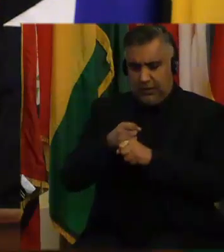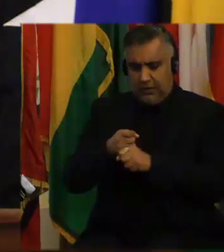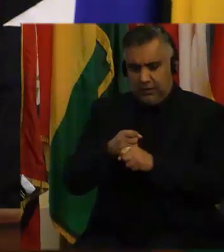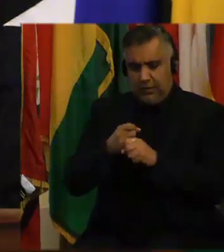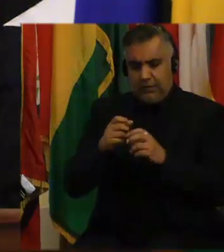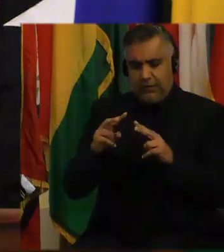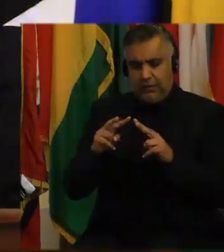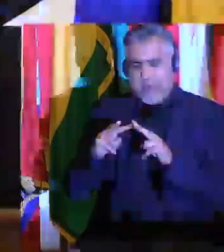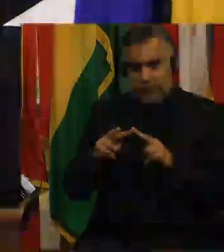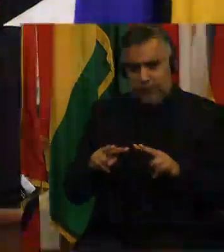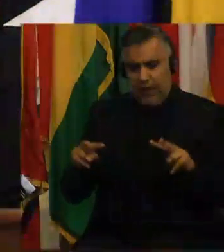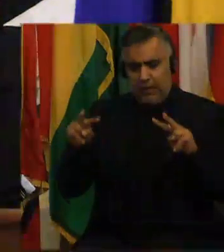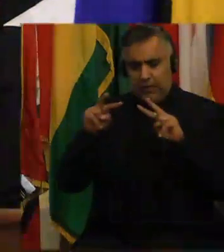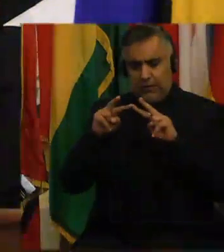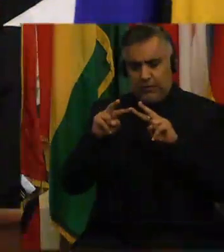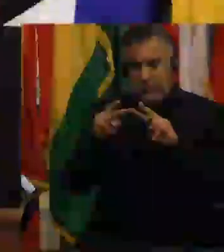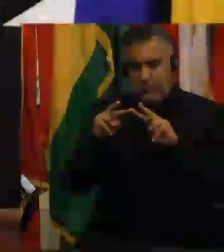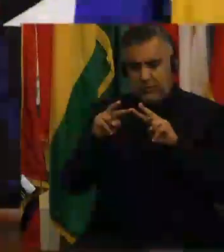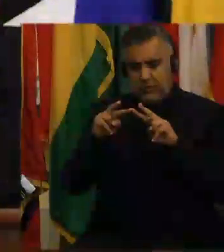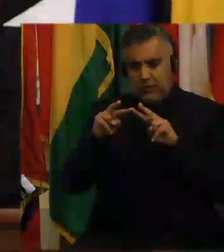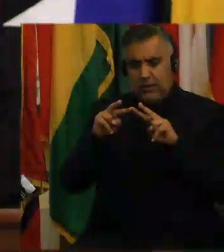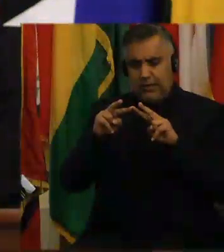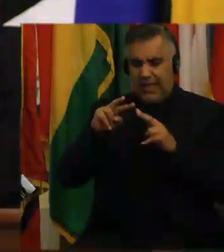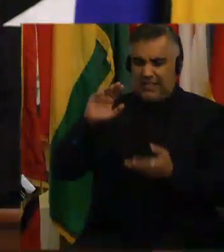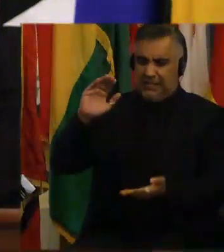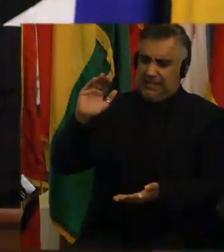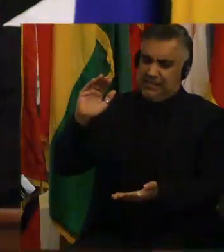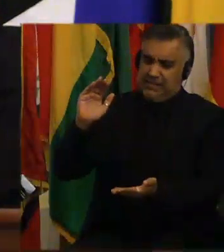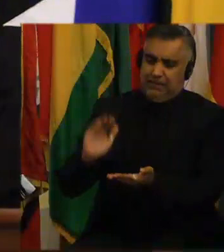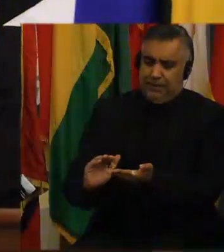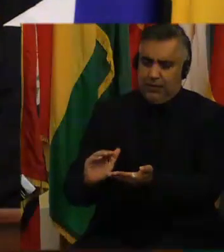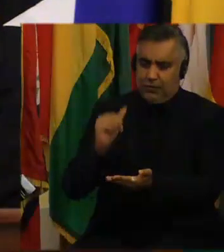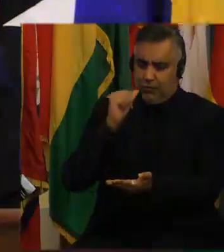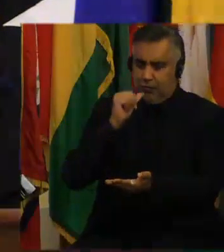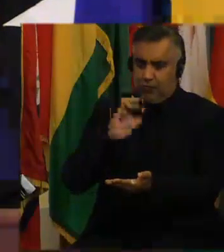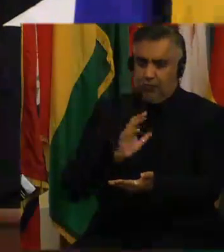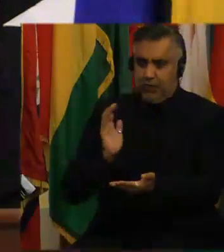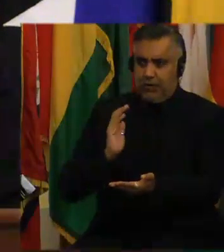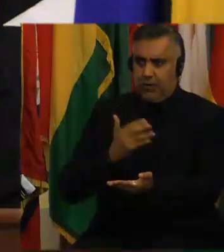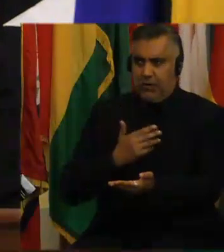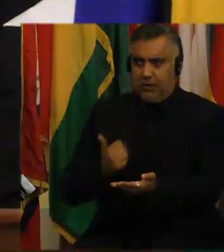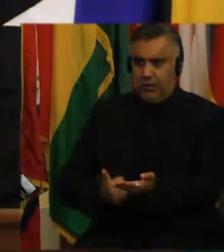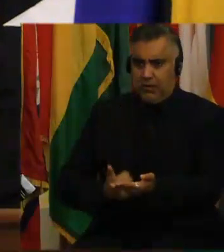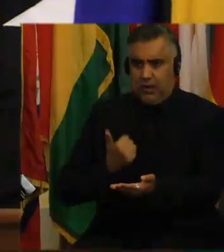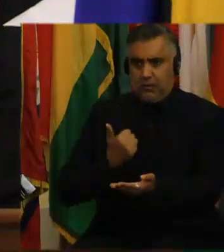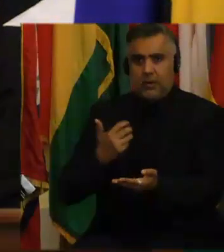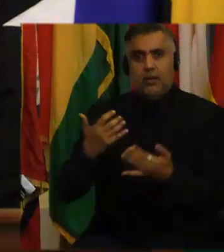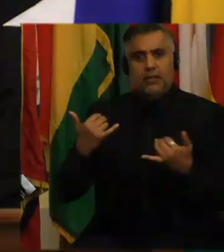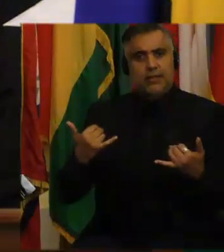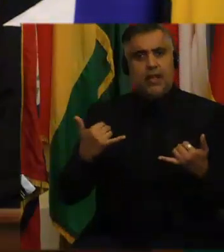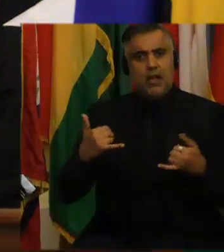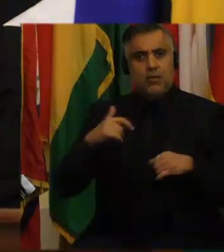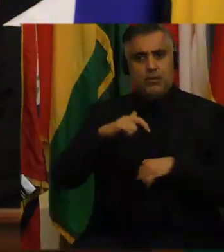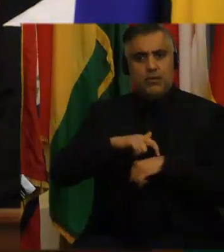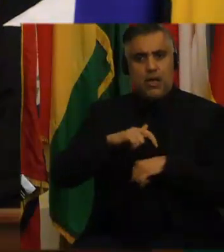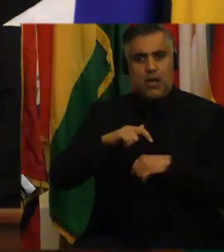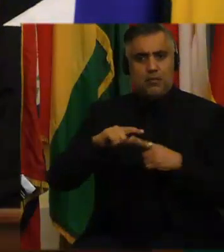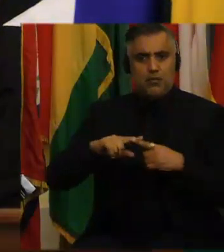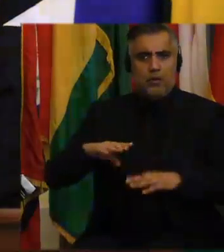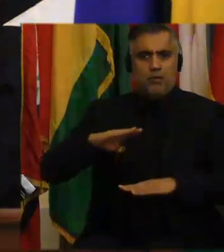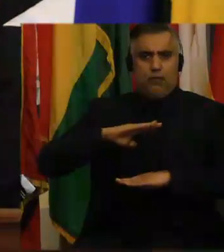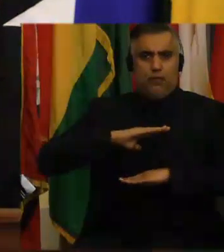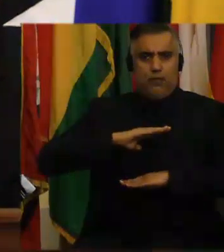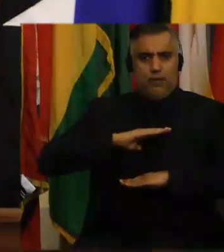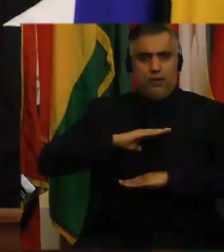vidas. Es hora de hacer realidad promesas de igualdad, es hora de cambiar el rumbo